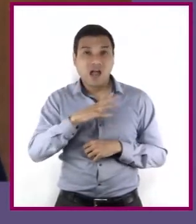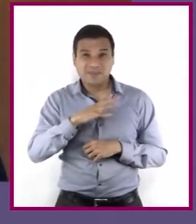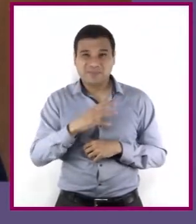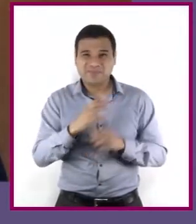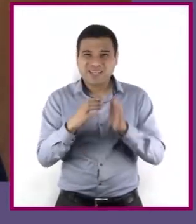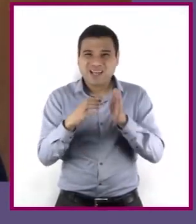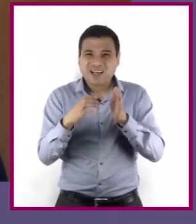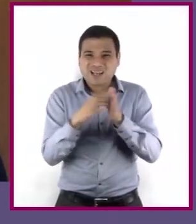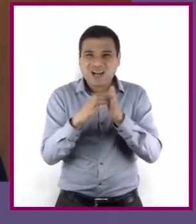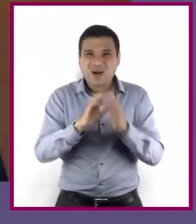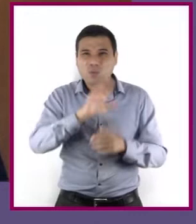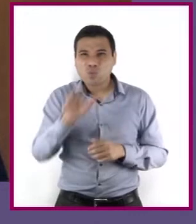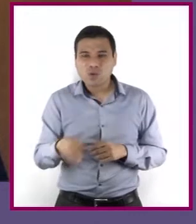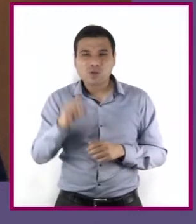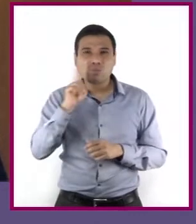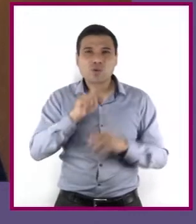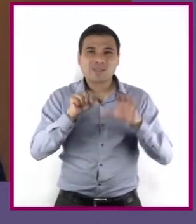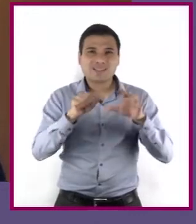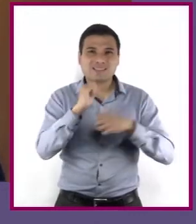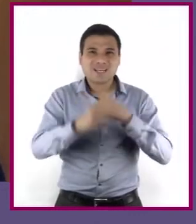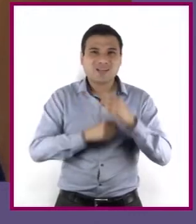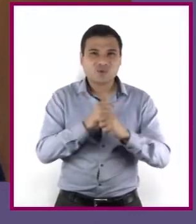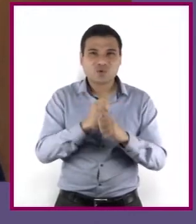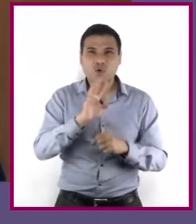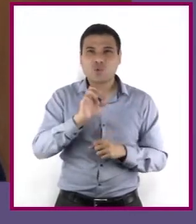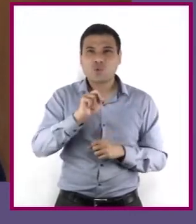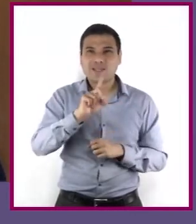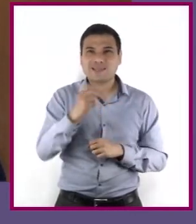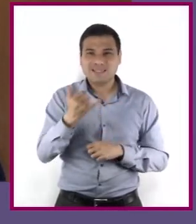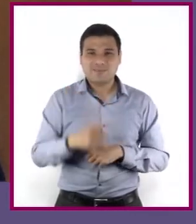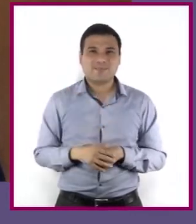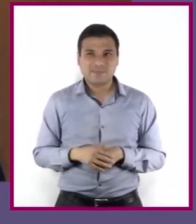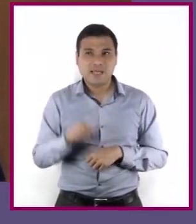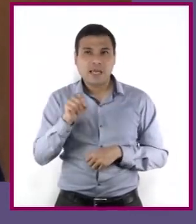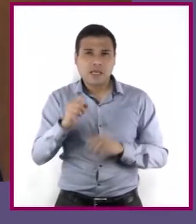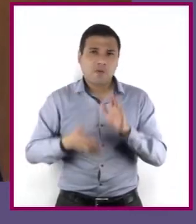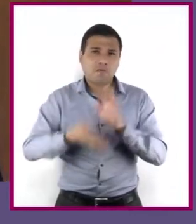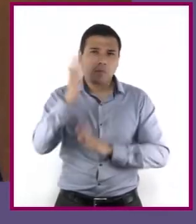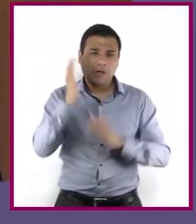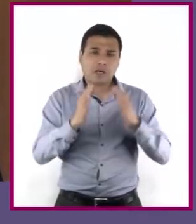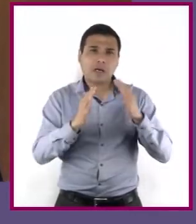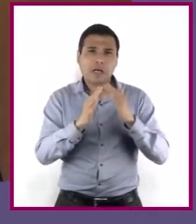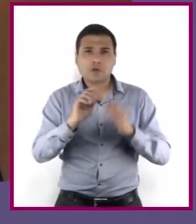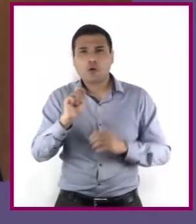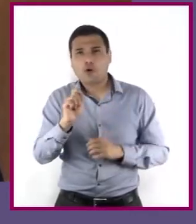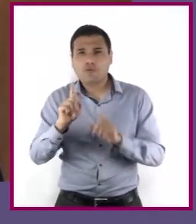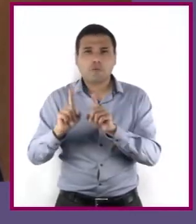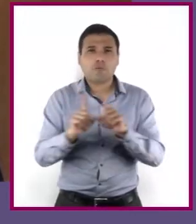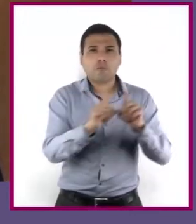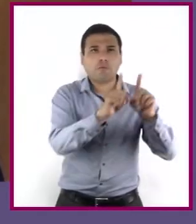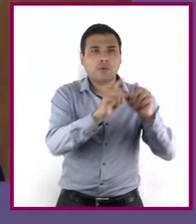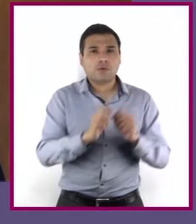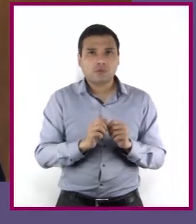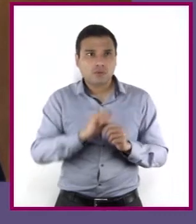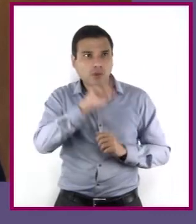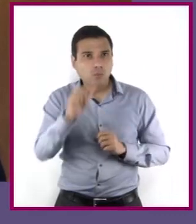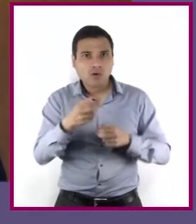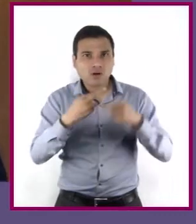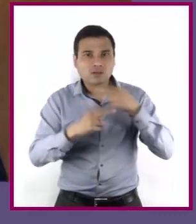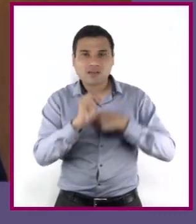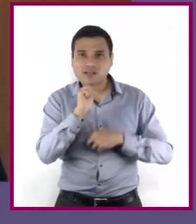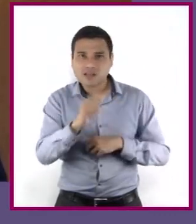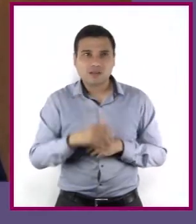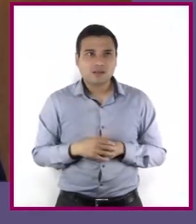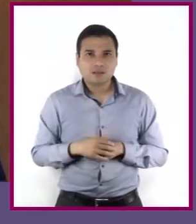de 16 años de nombre Wendy Jocelyn, la cual salió de casa para dar un paseo con su novio y ya no regresó. Su cuerpo